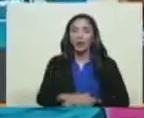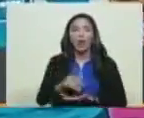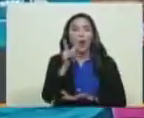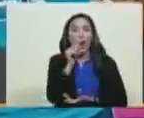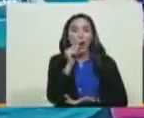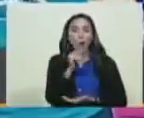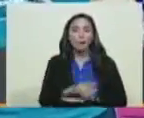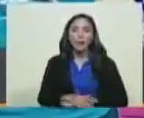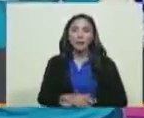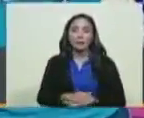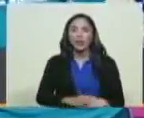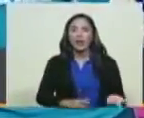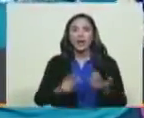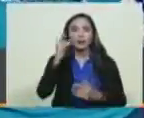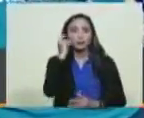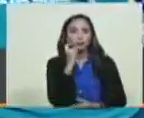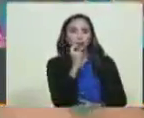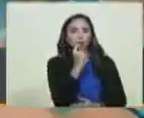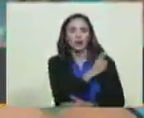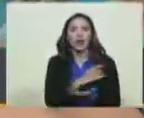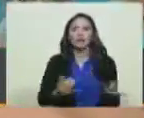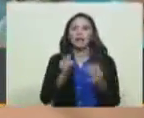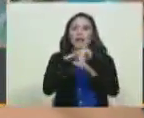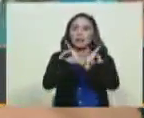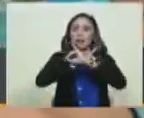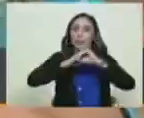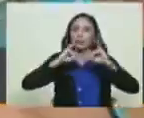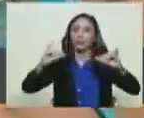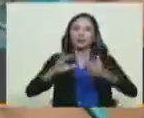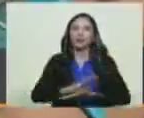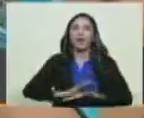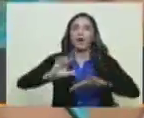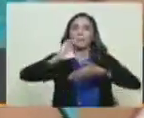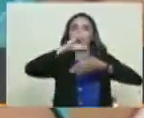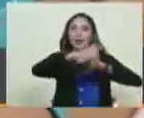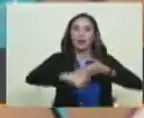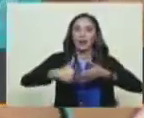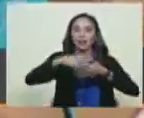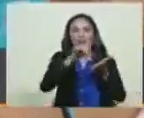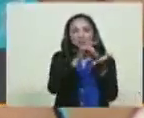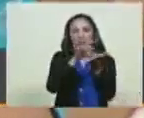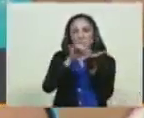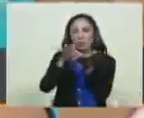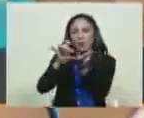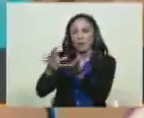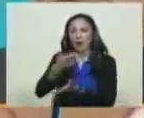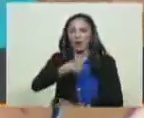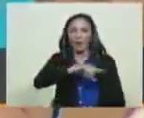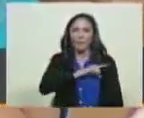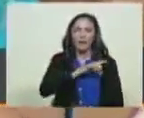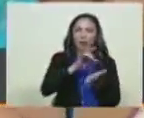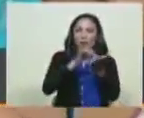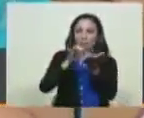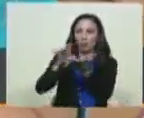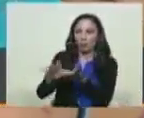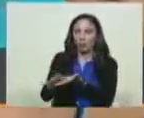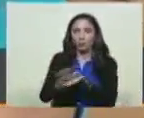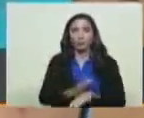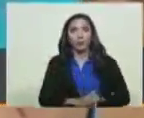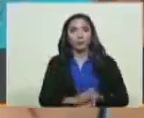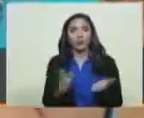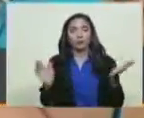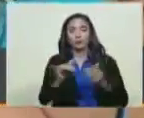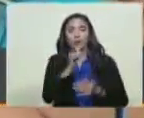antonio josé de sucre selló la independencia de la américa latina y echó a los españoles del américa latina por lo tanto